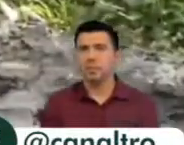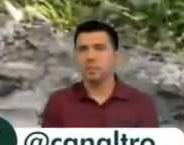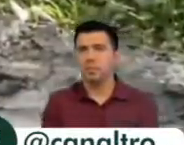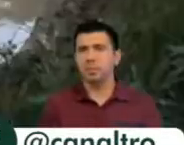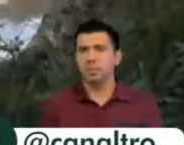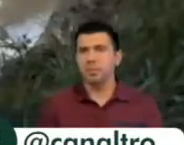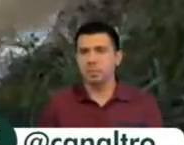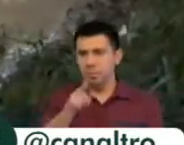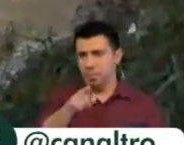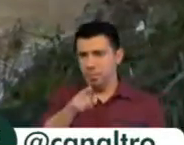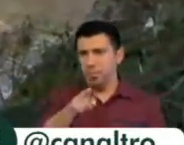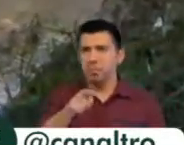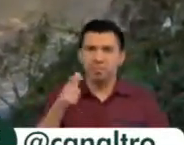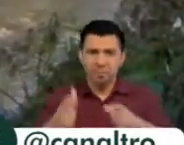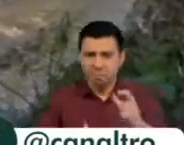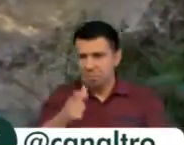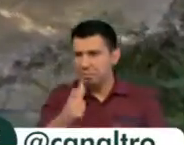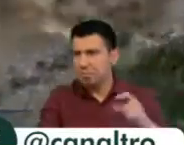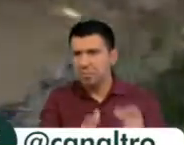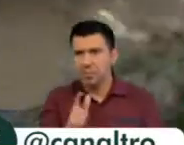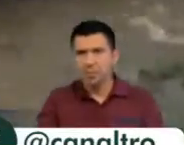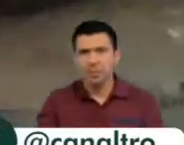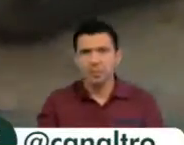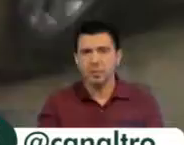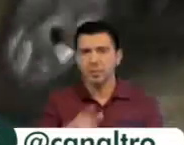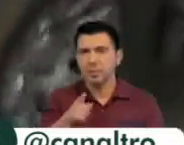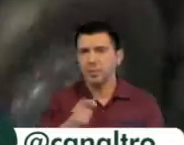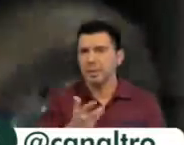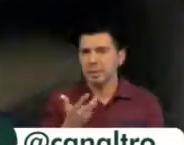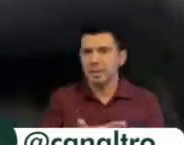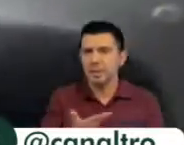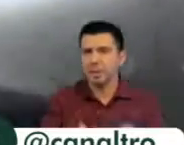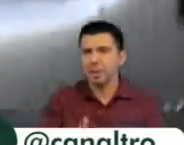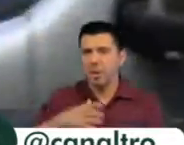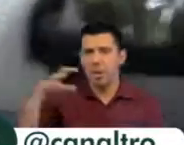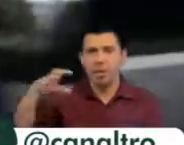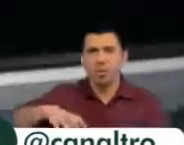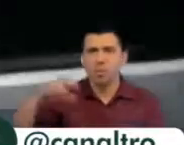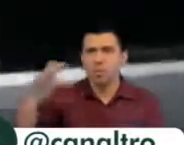Así están las vías internas de Santa Elena de Lopón en Santander.